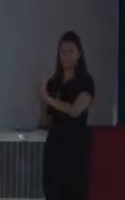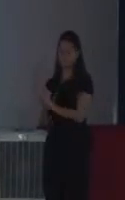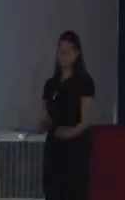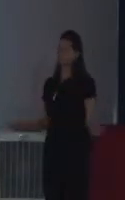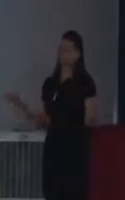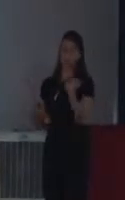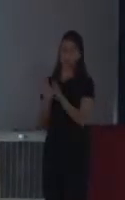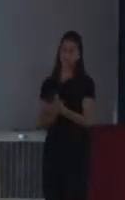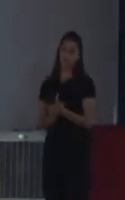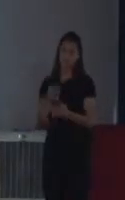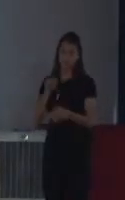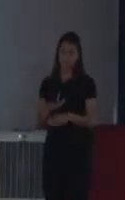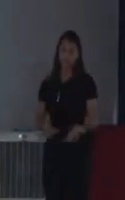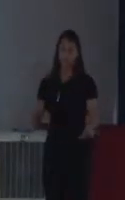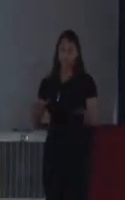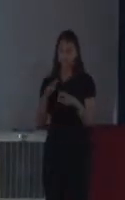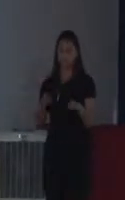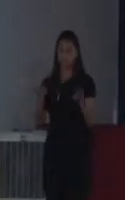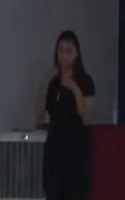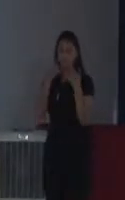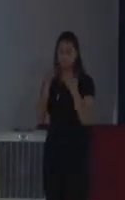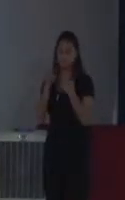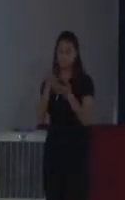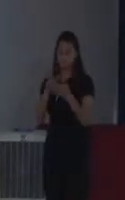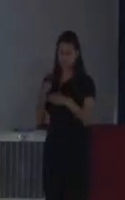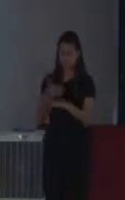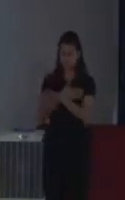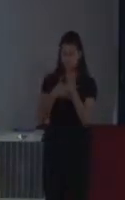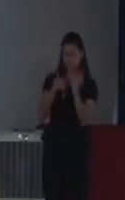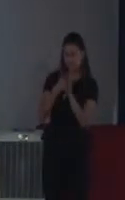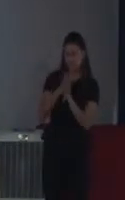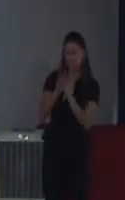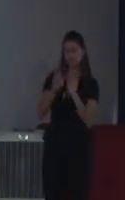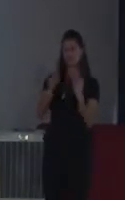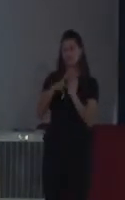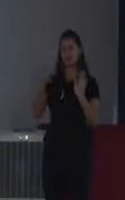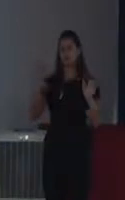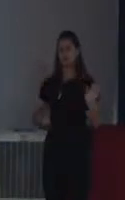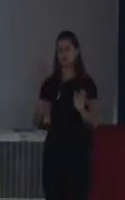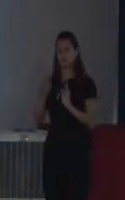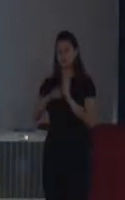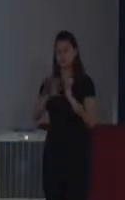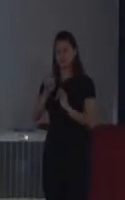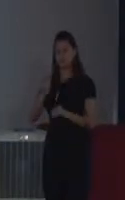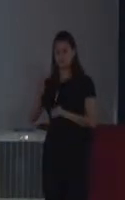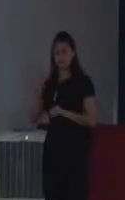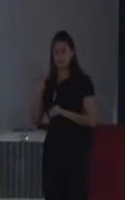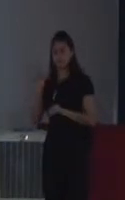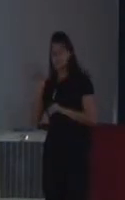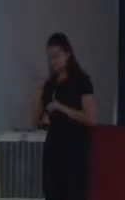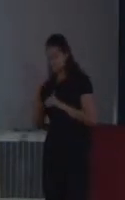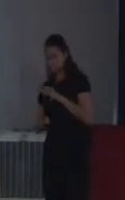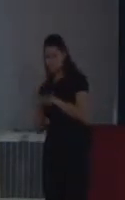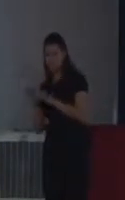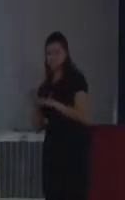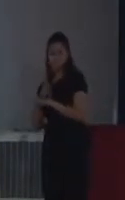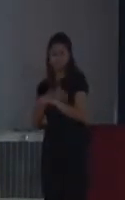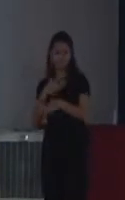espacio va a ser fundamental, entre otras cosas cuando hablaban ahora de la Constitución del 91, que también se derivó de un proceso de